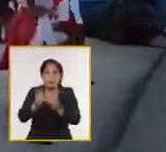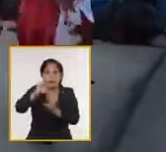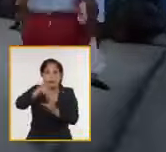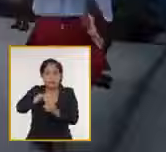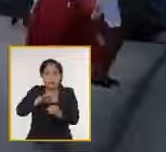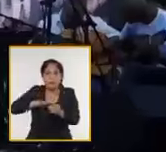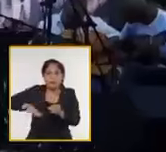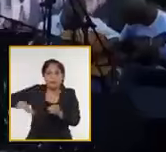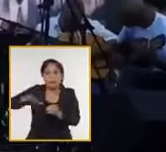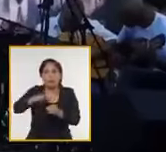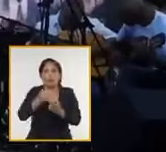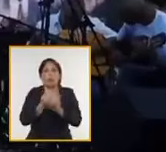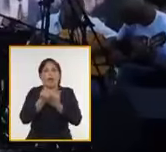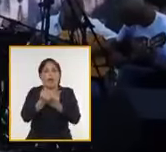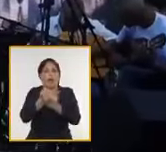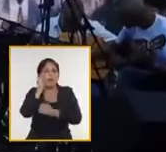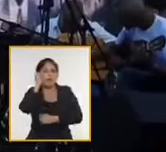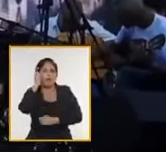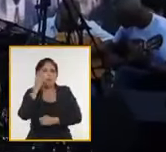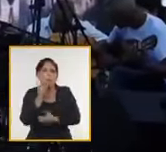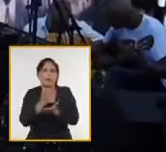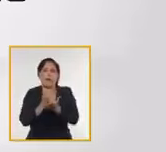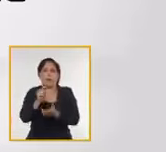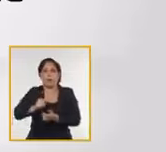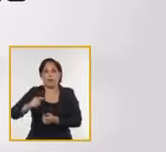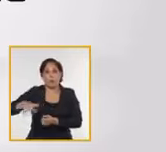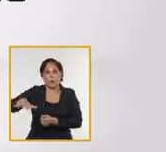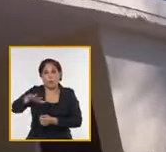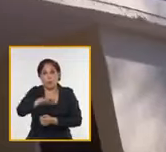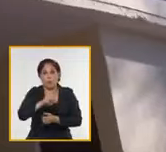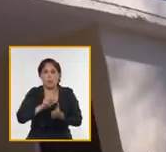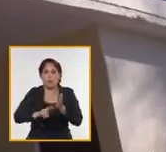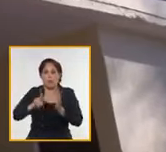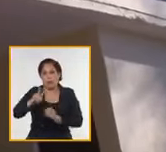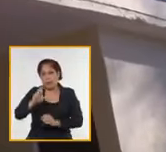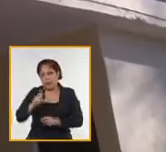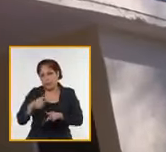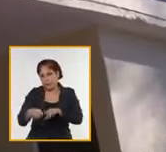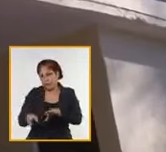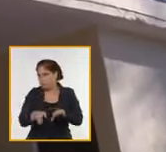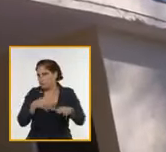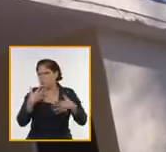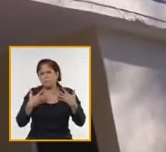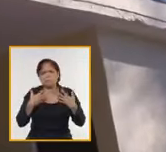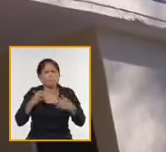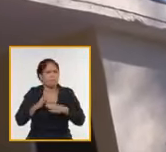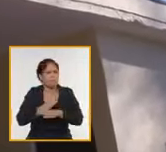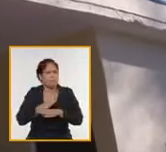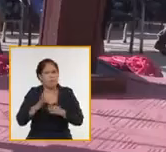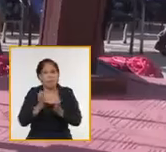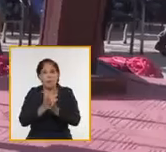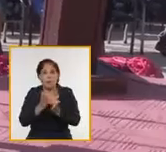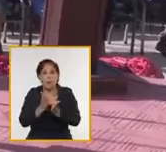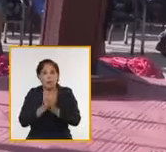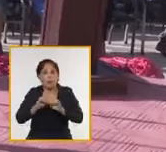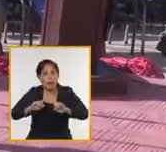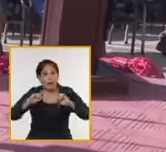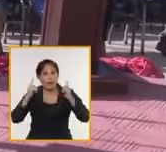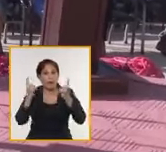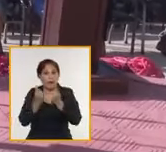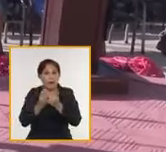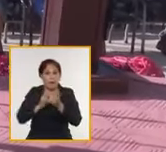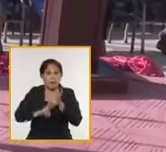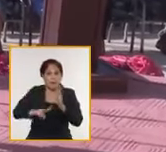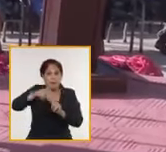los sectores para enriquecer la experiencia educativa en la provincia. Con variadas actividades, la educación general en Las